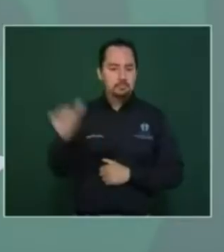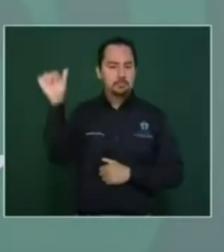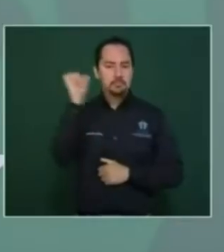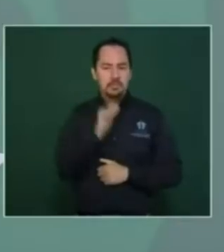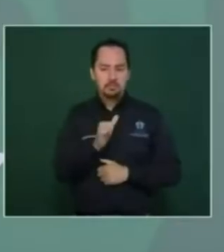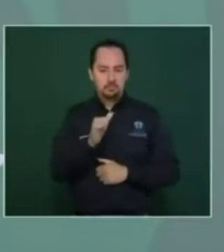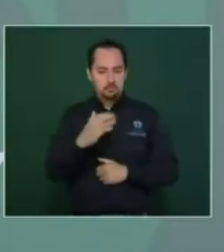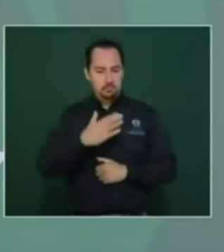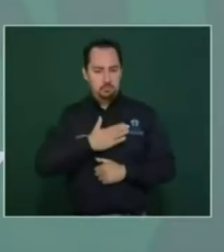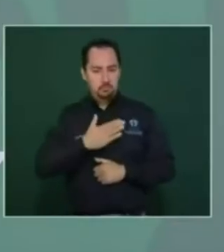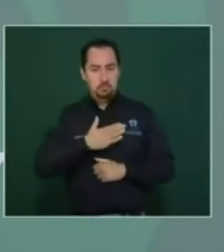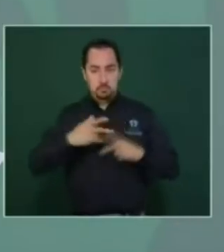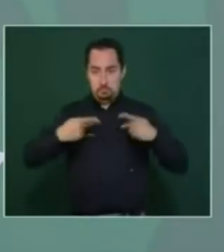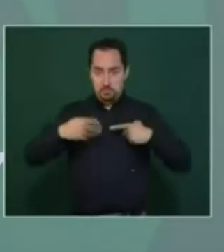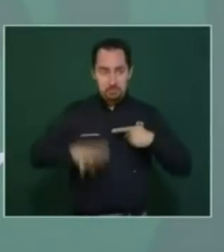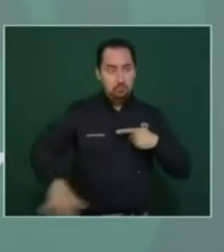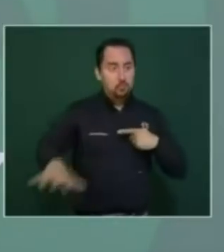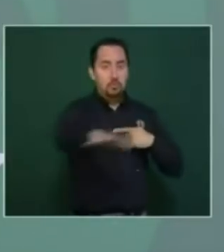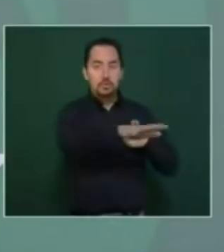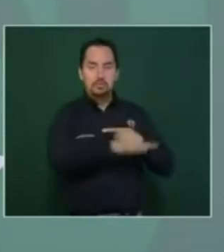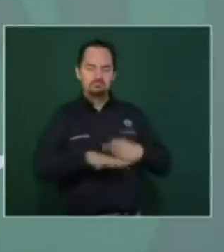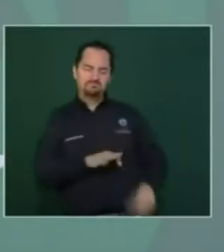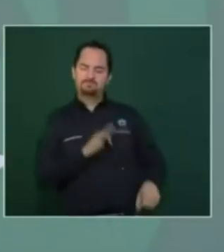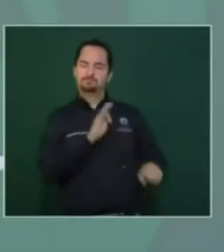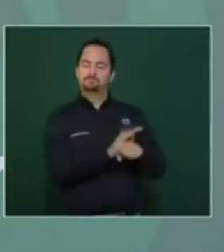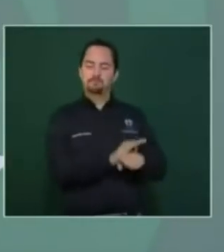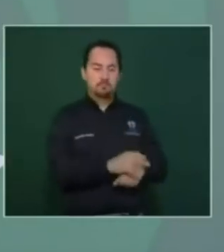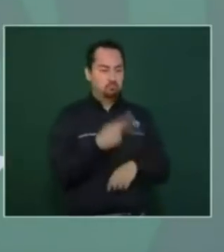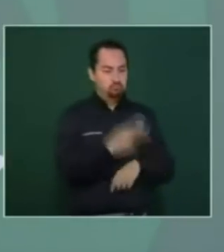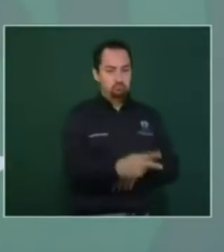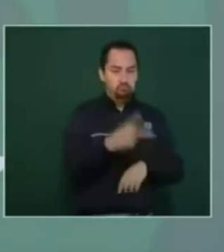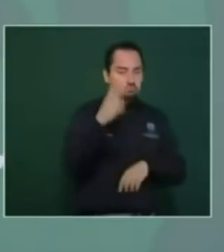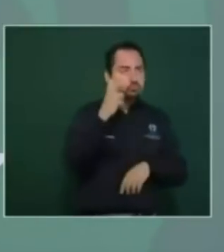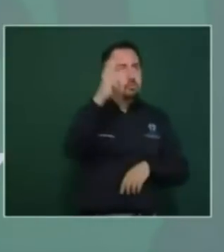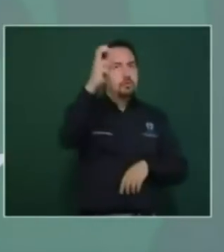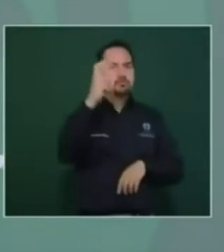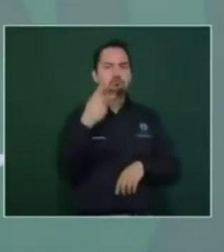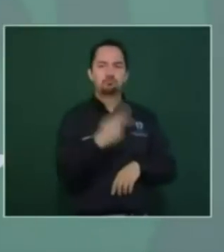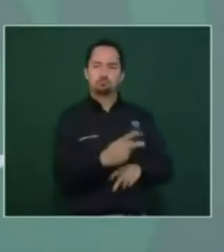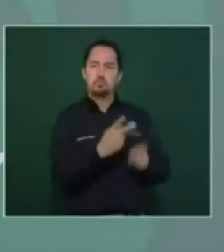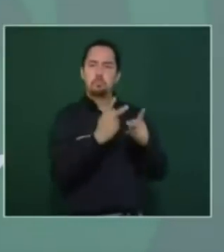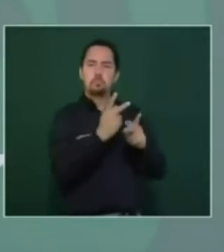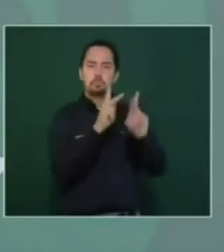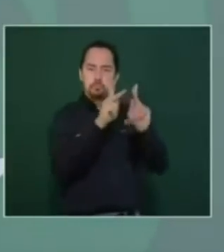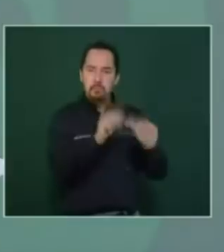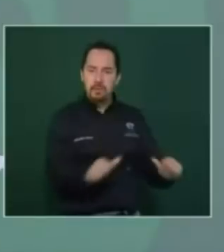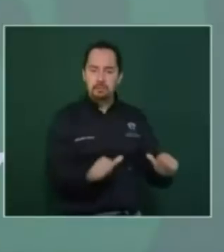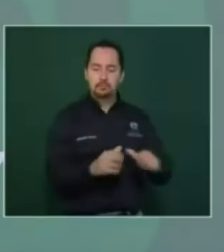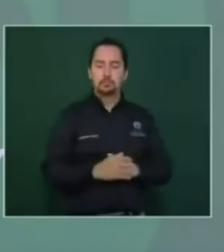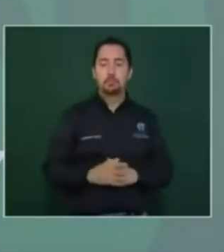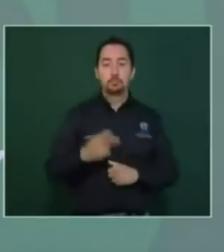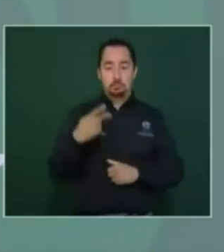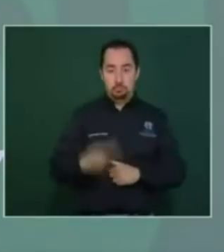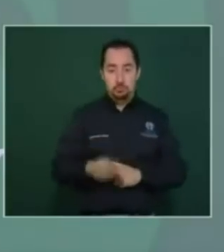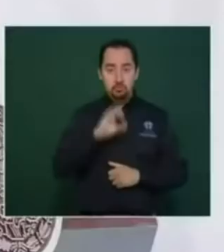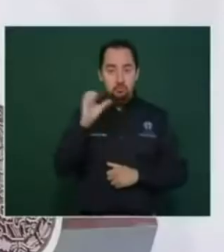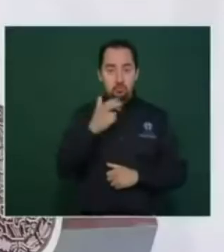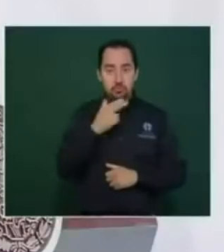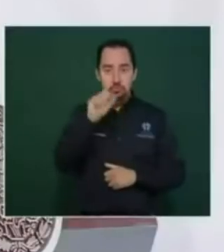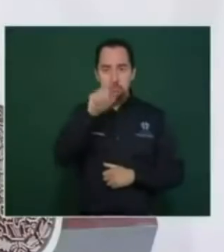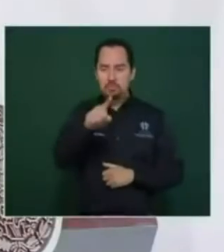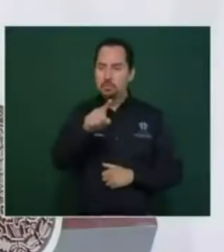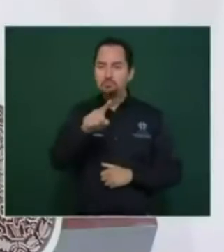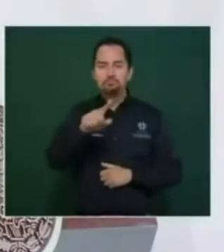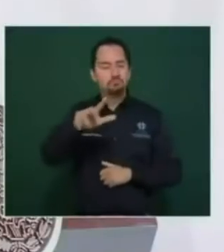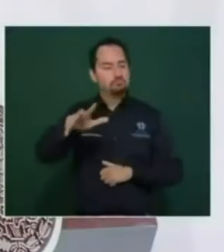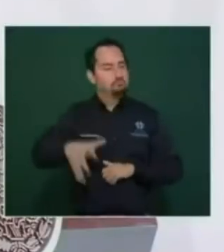mi gente, a sus sueños, sus anhelos y su paz. Pero también en Chihuahua siempre seremos